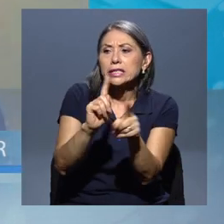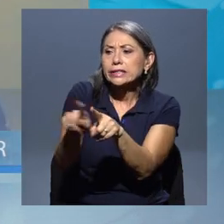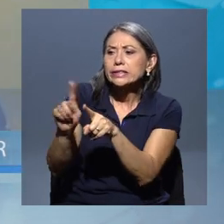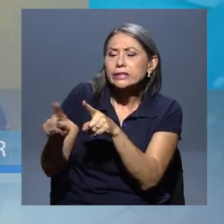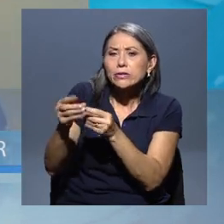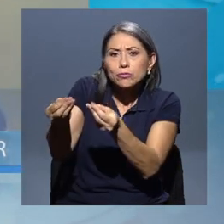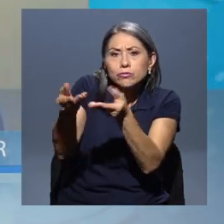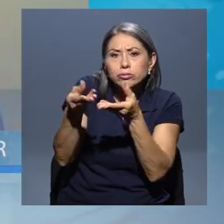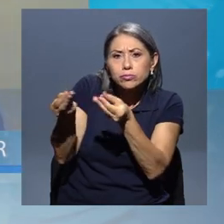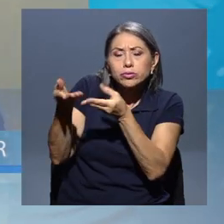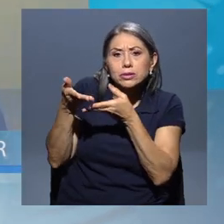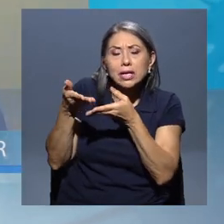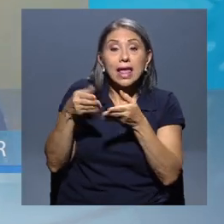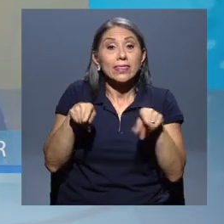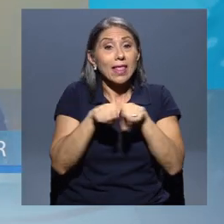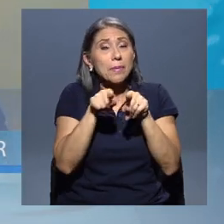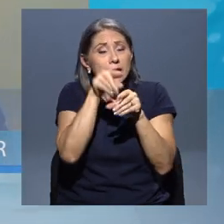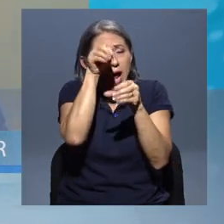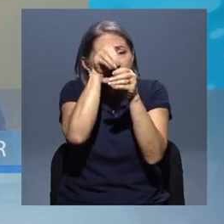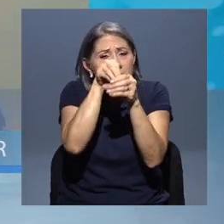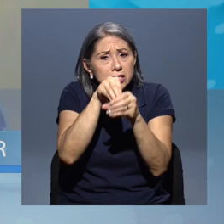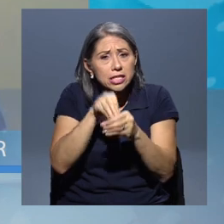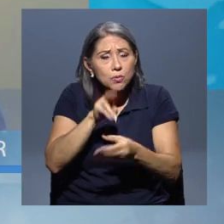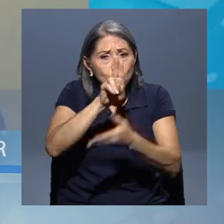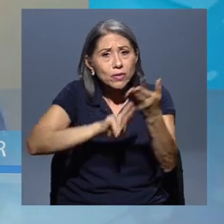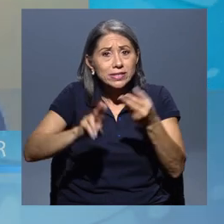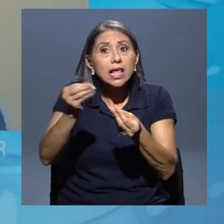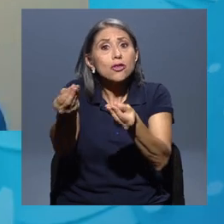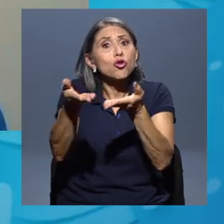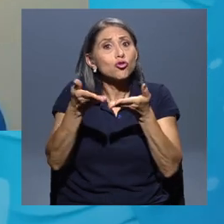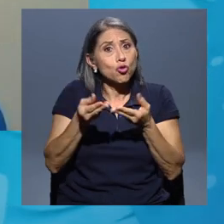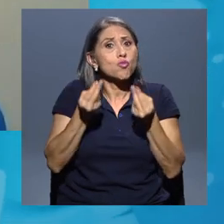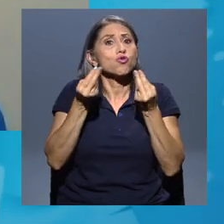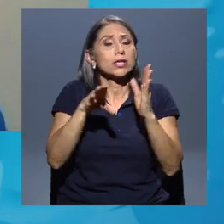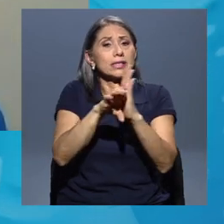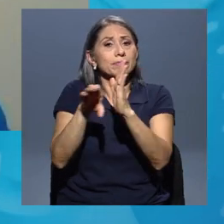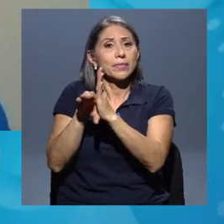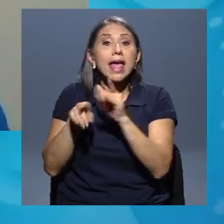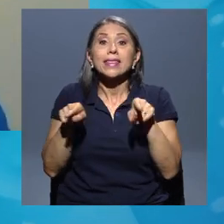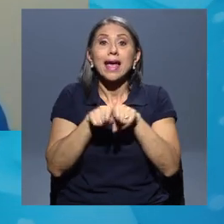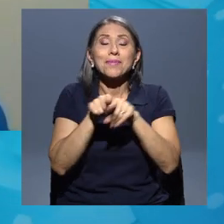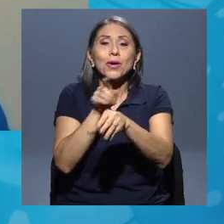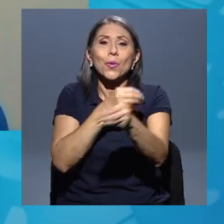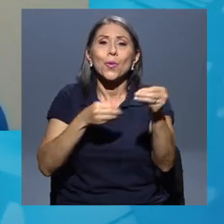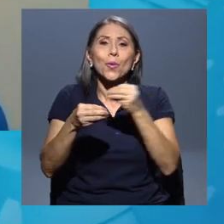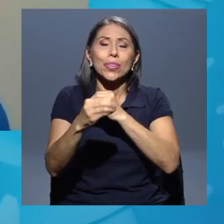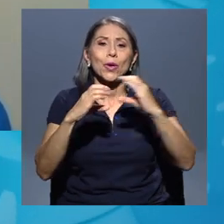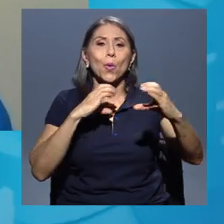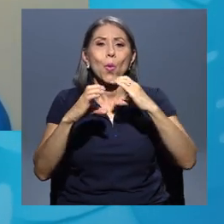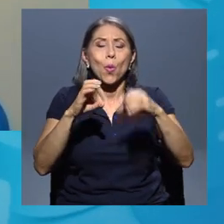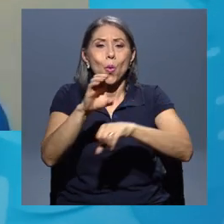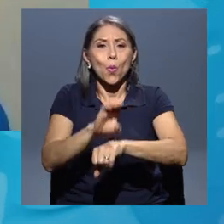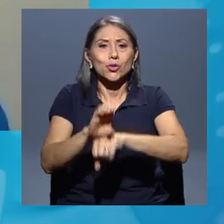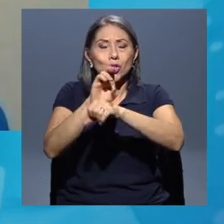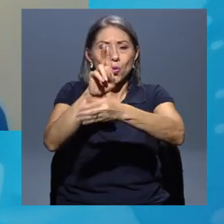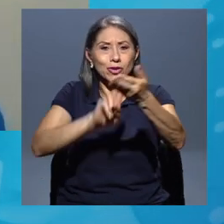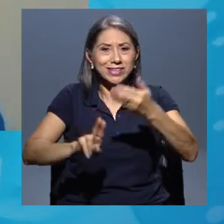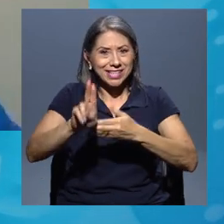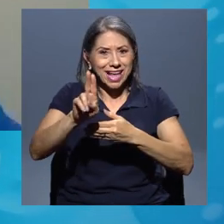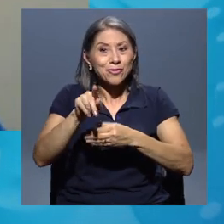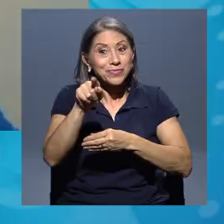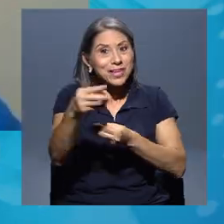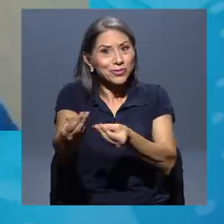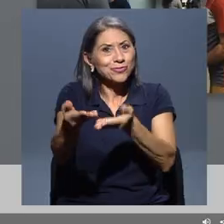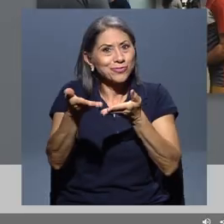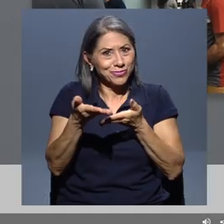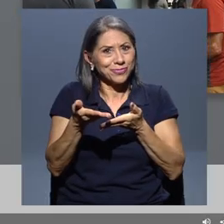particular. El Archivo Universitario pues, nos aportó bastantes y también la Unidad de Comunicación del Consejo Universitario también utilizamos